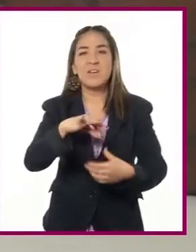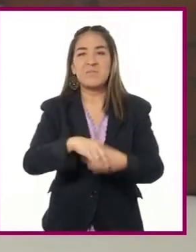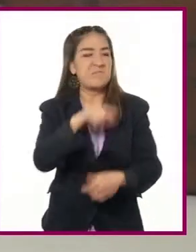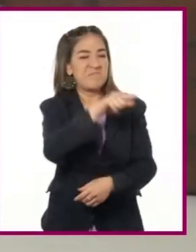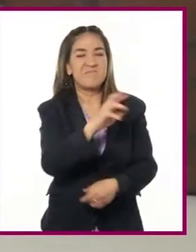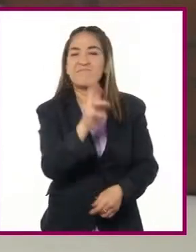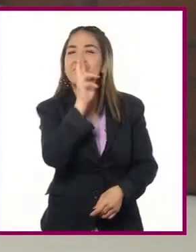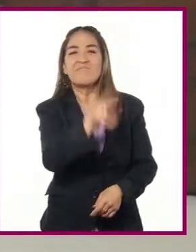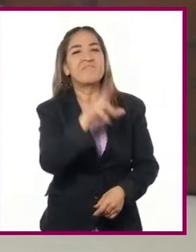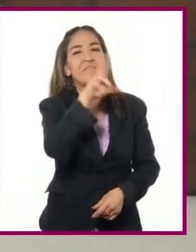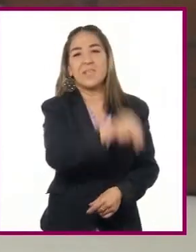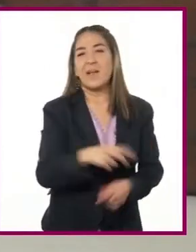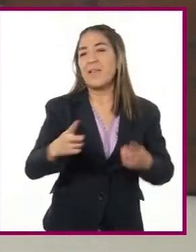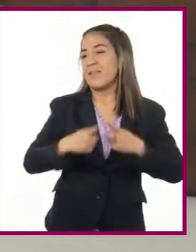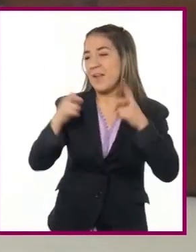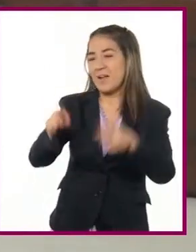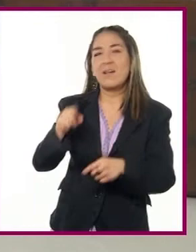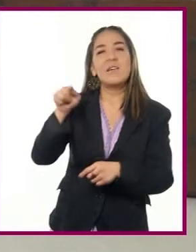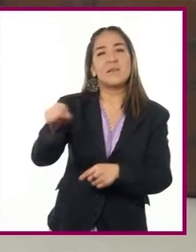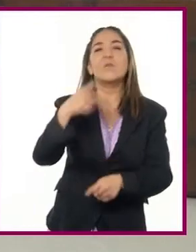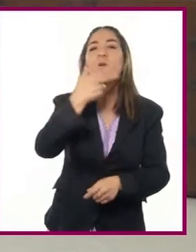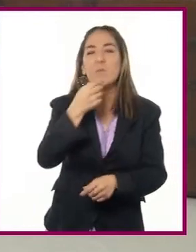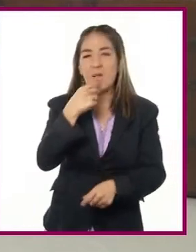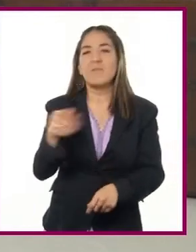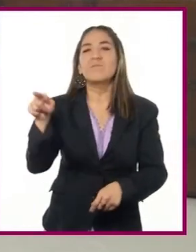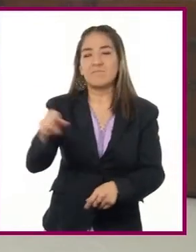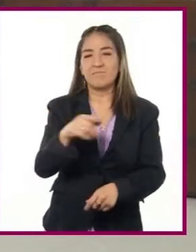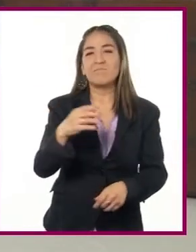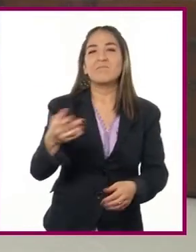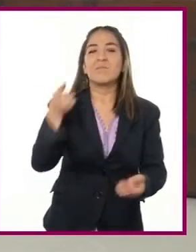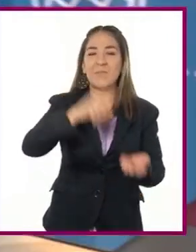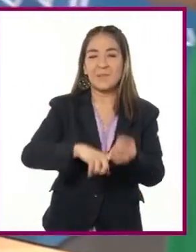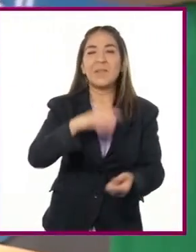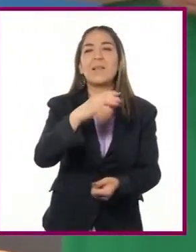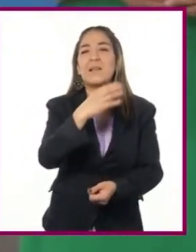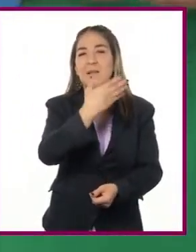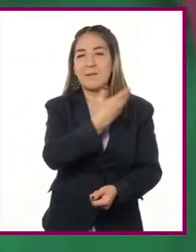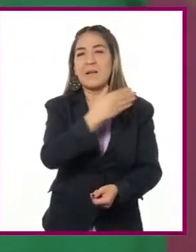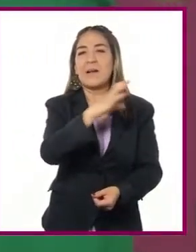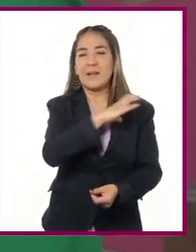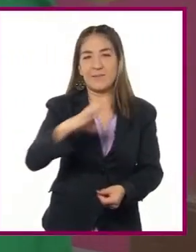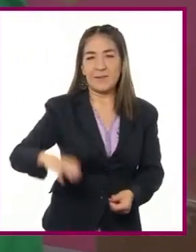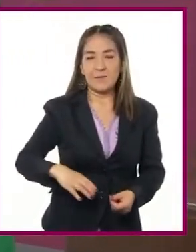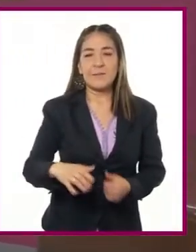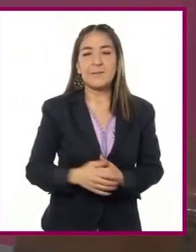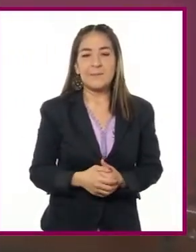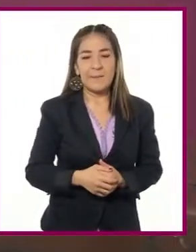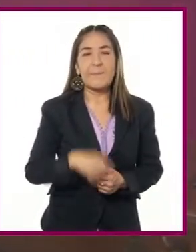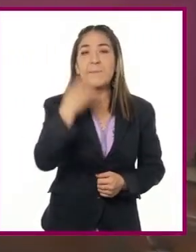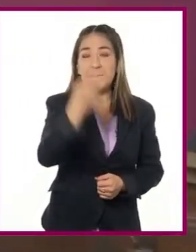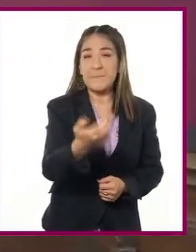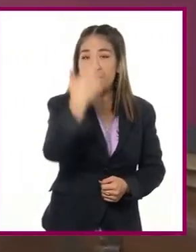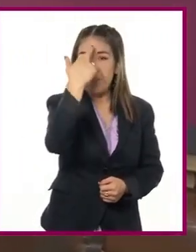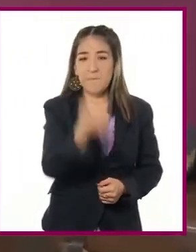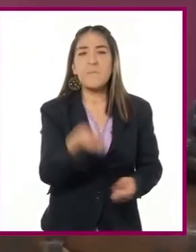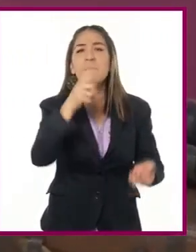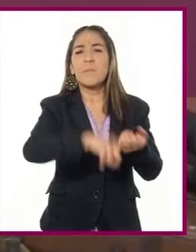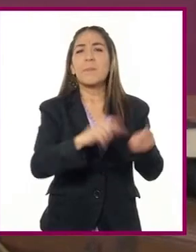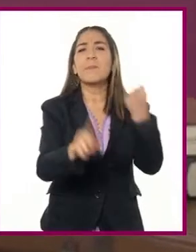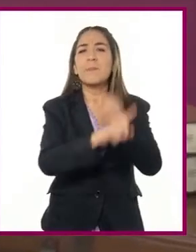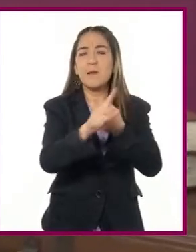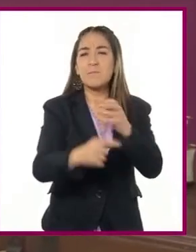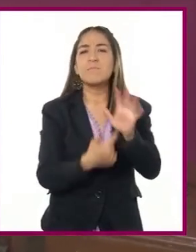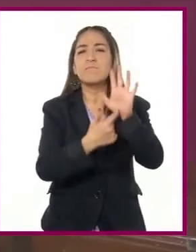resultado y aprobó la elección de Florencio Galván y Cesario Vázquez. Las razones expuestas fueron que,